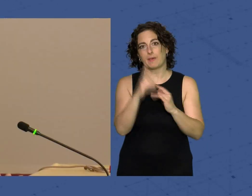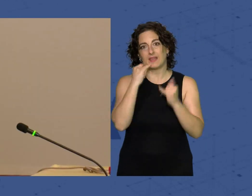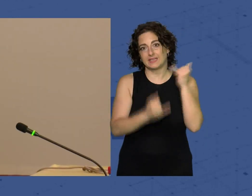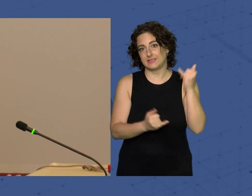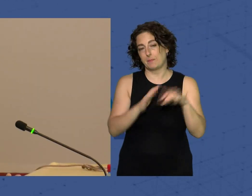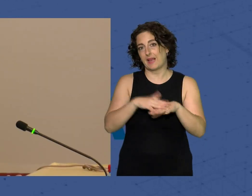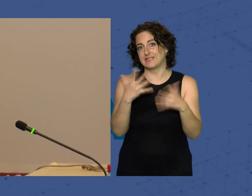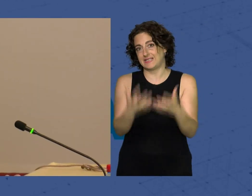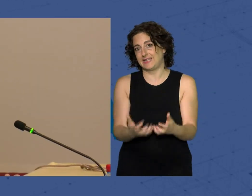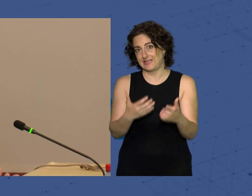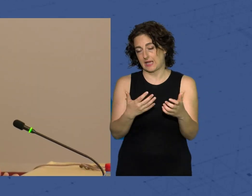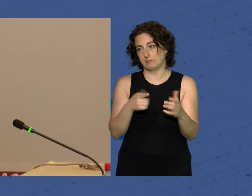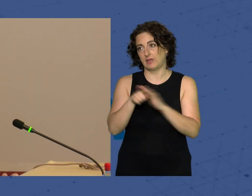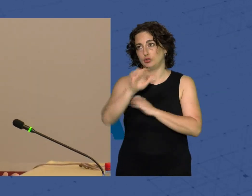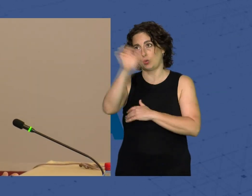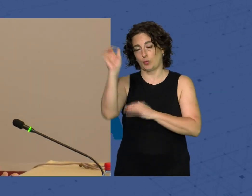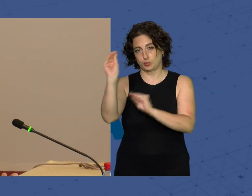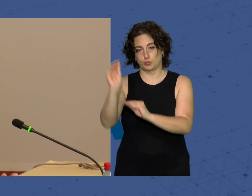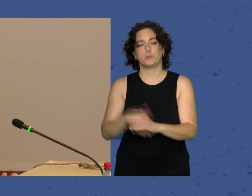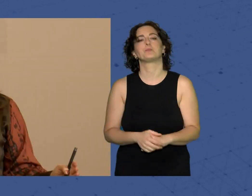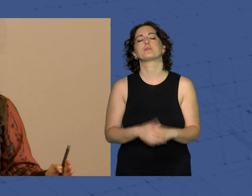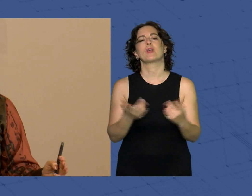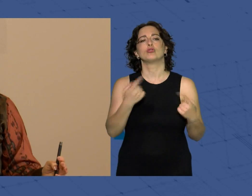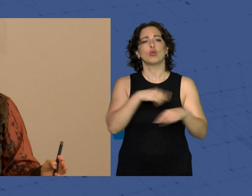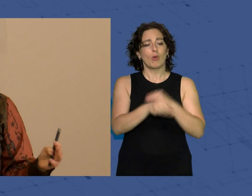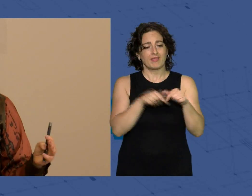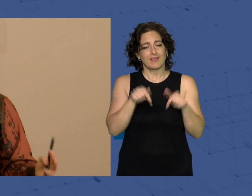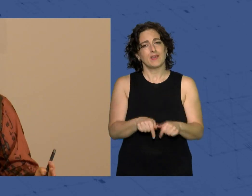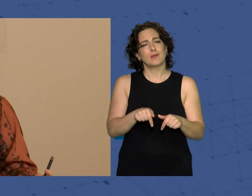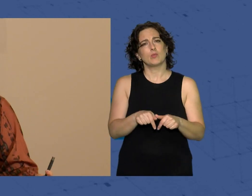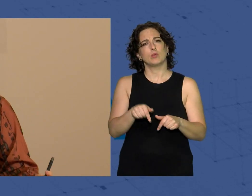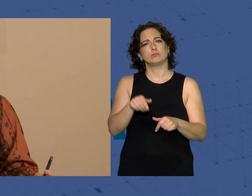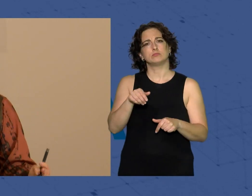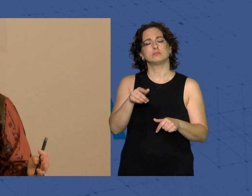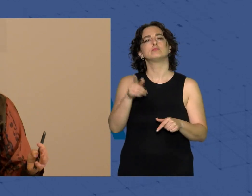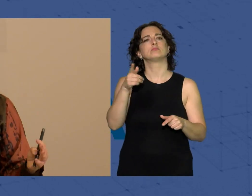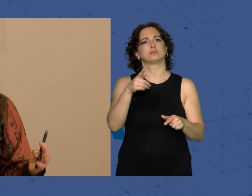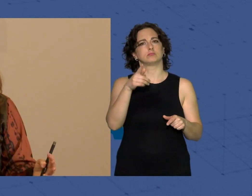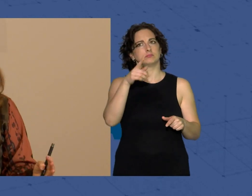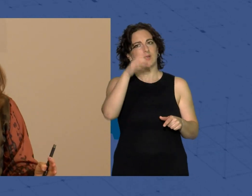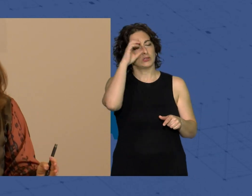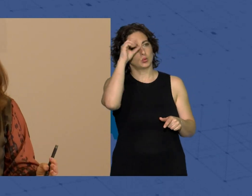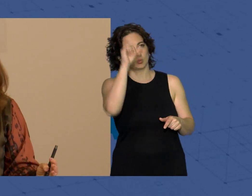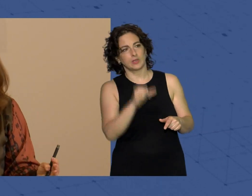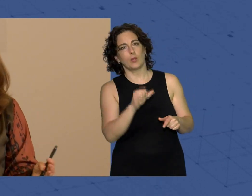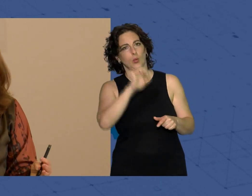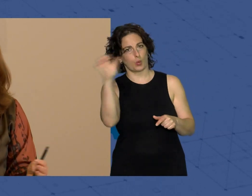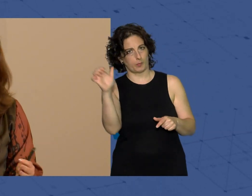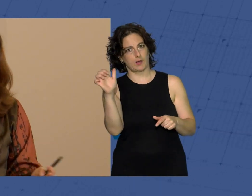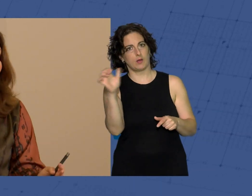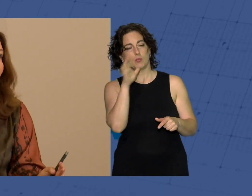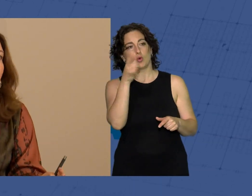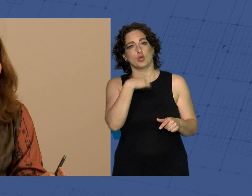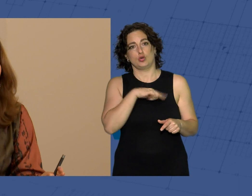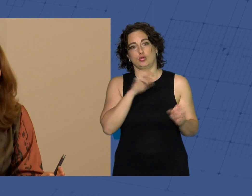la sequía que gestiona Europa Todo lo que aquí hacemos es escuchado es alimentado en Europa porque somos